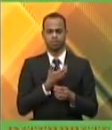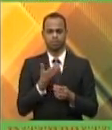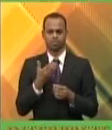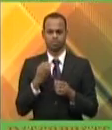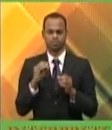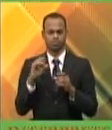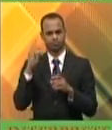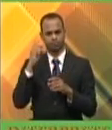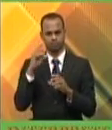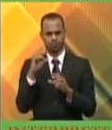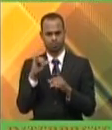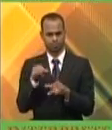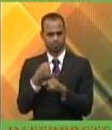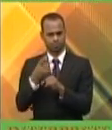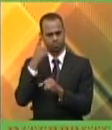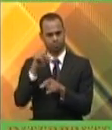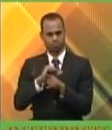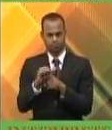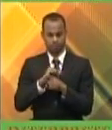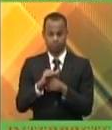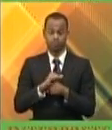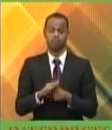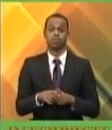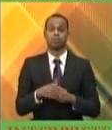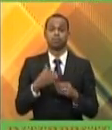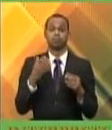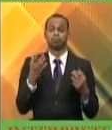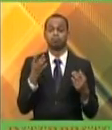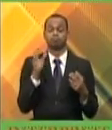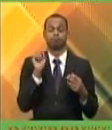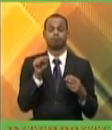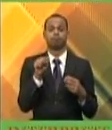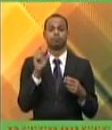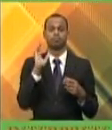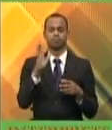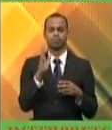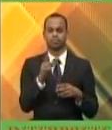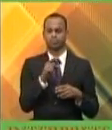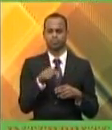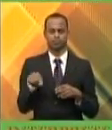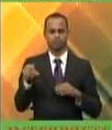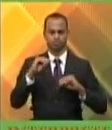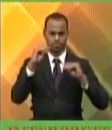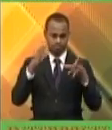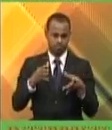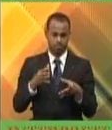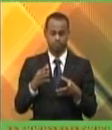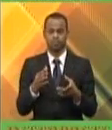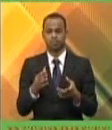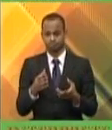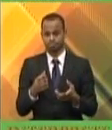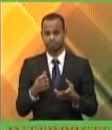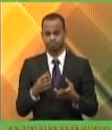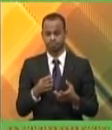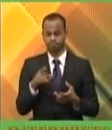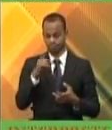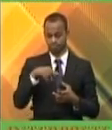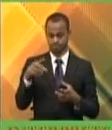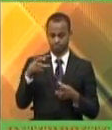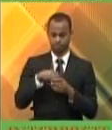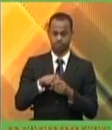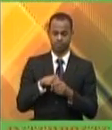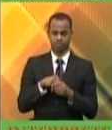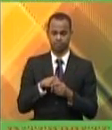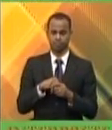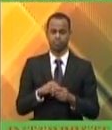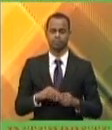de capacitación oficial entonces ya está iría a los magistrados y magistradas que componen la